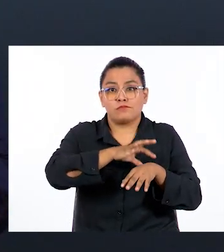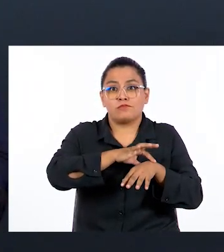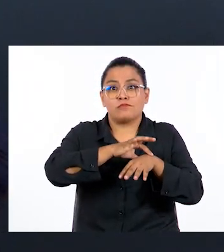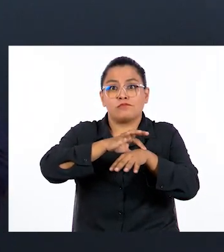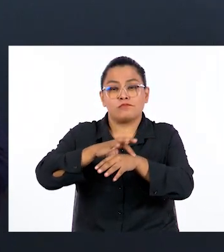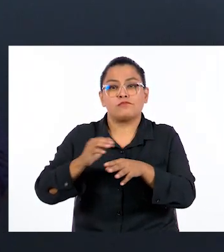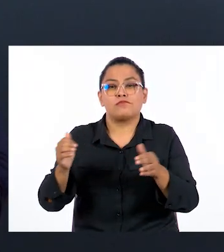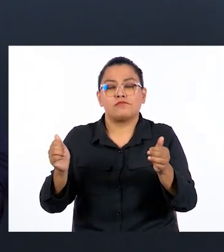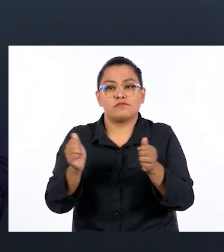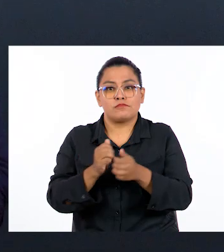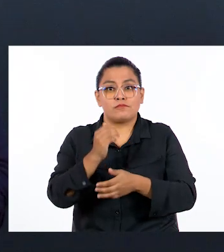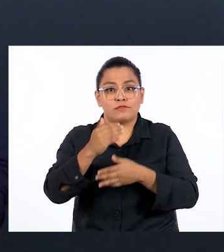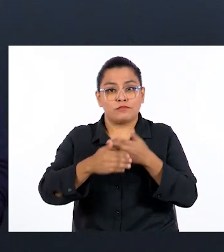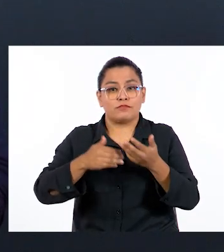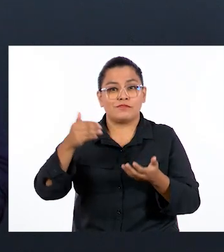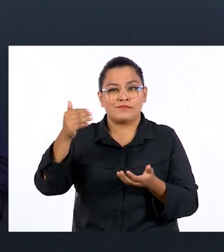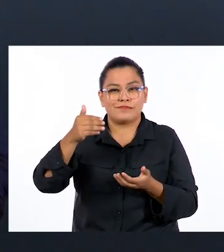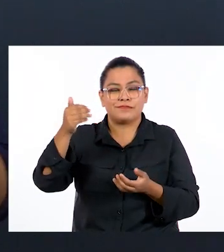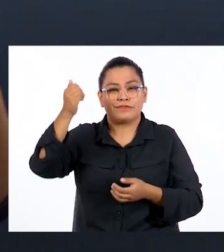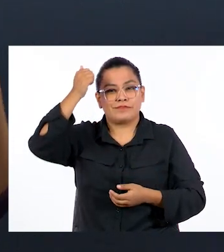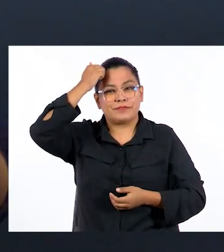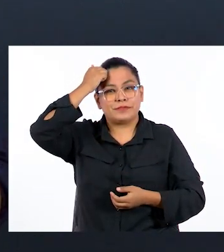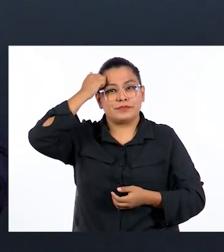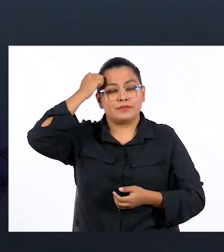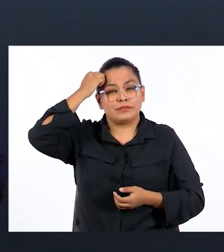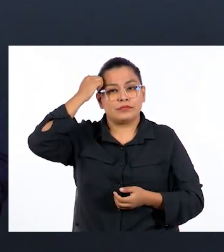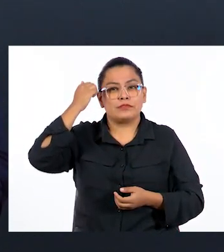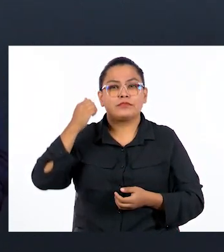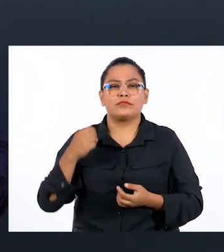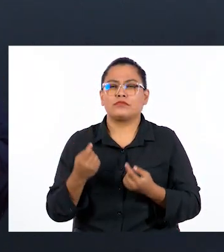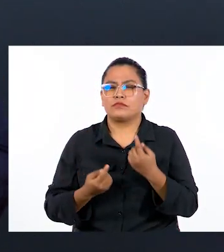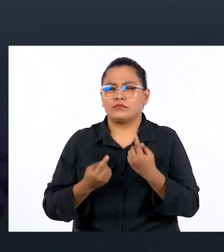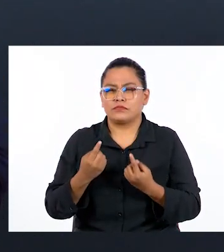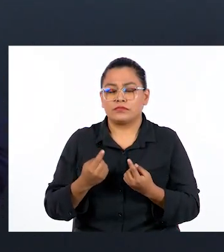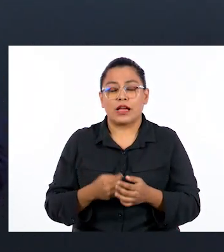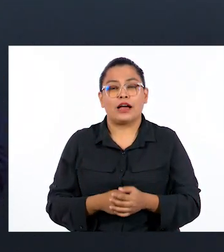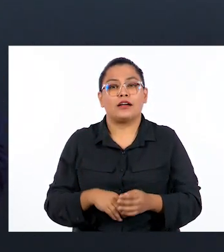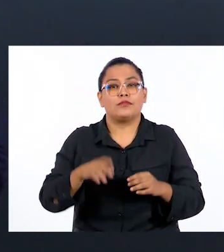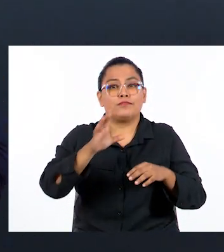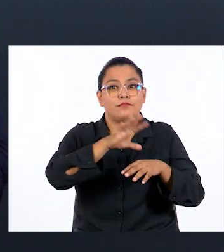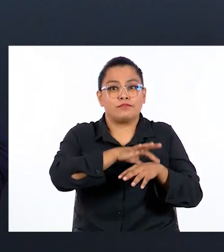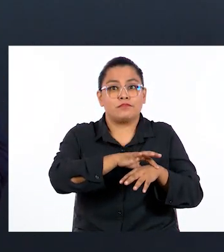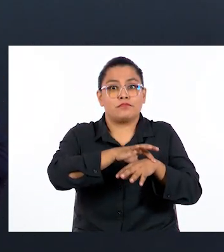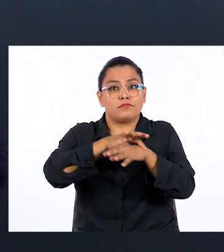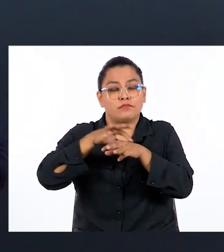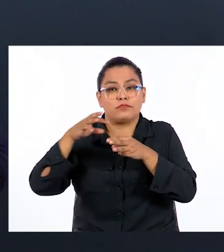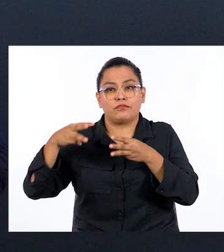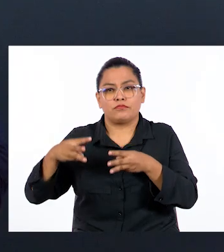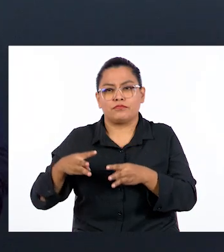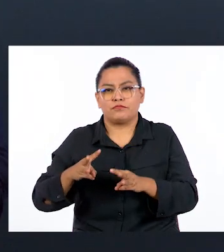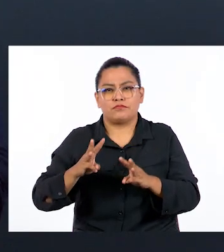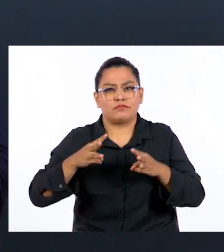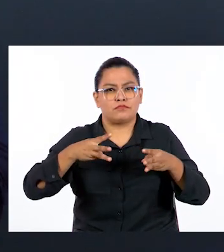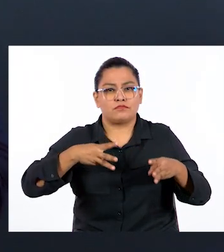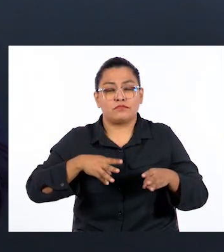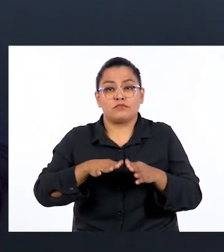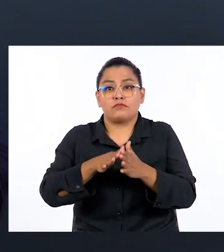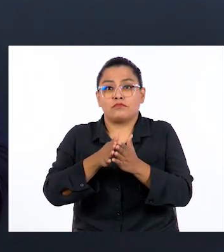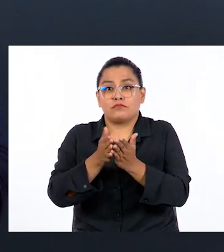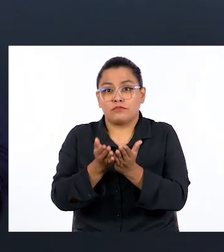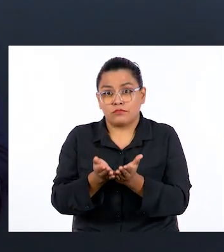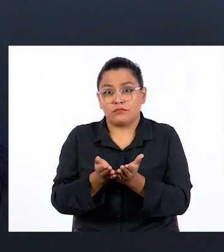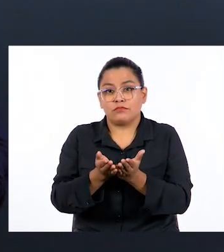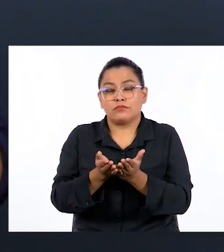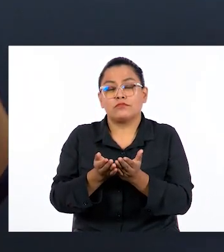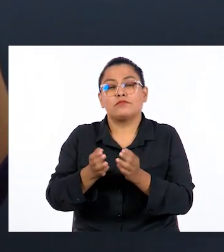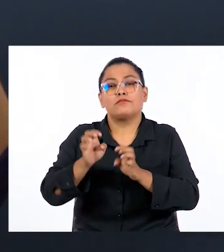acompañar el proceso de enseñanza-aprendizaje. Nos referimos a la guía metodológica, el libro de texto y la evaluación de los